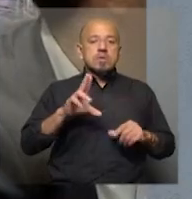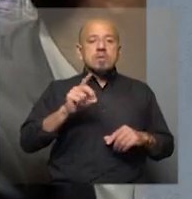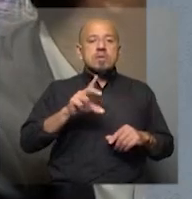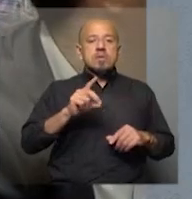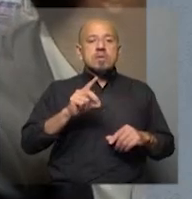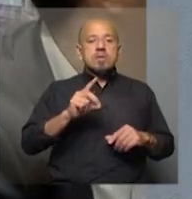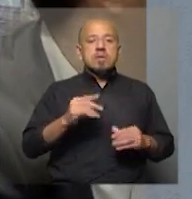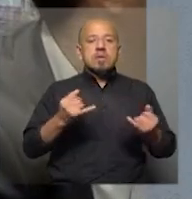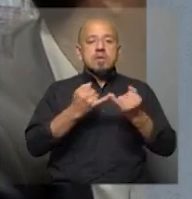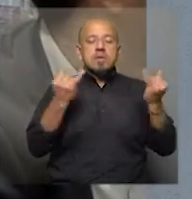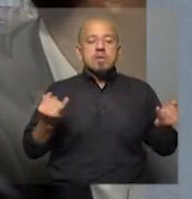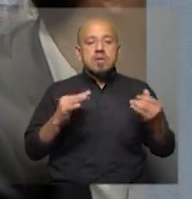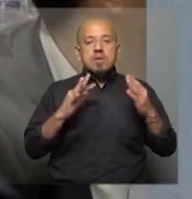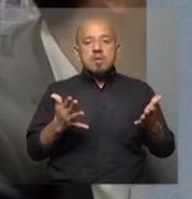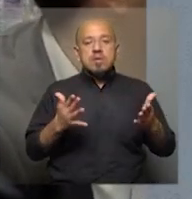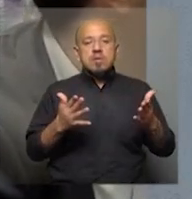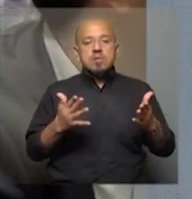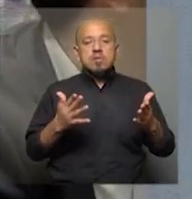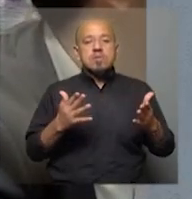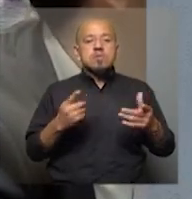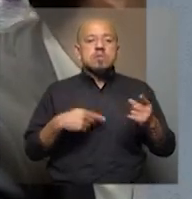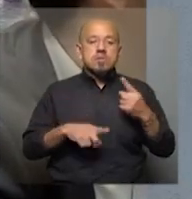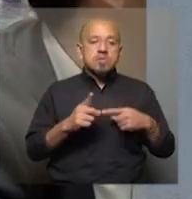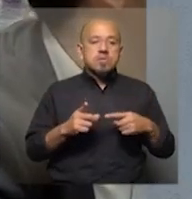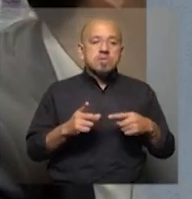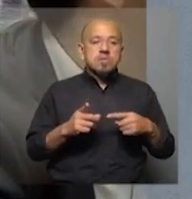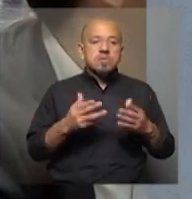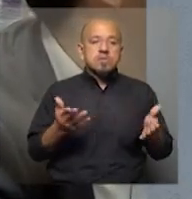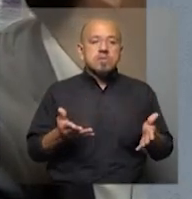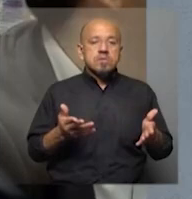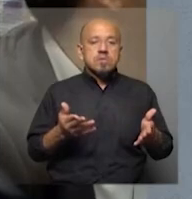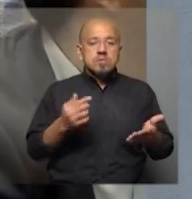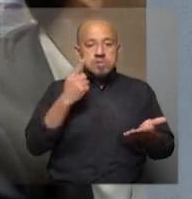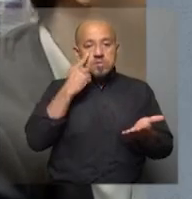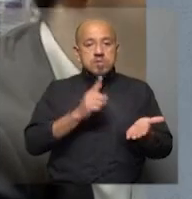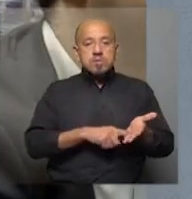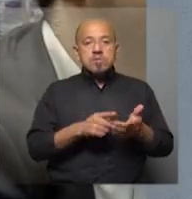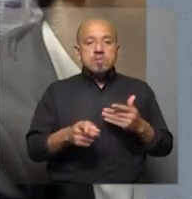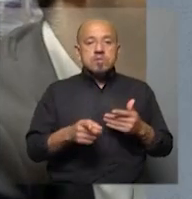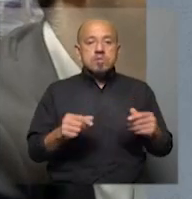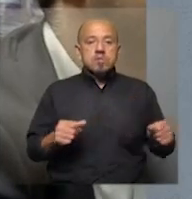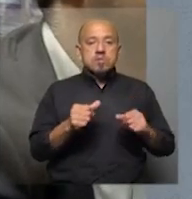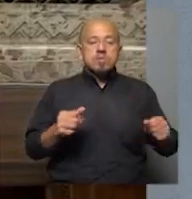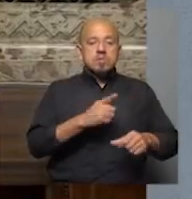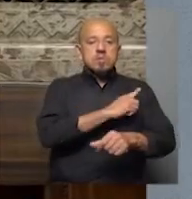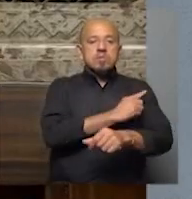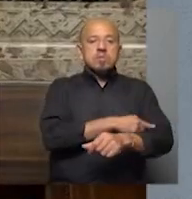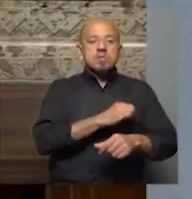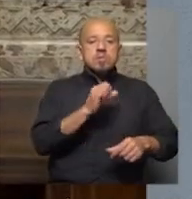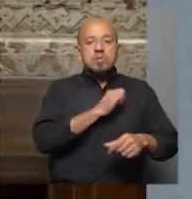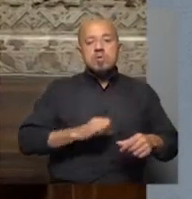efectivamente se respalden por la vía de los hechos las Las observaciones que hizo el poder